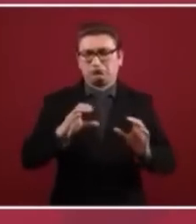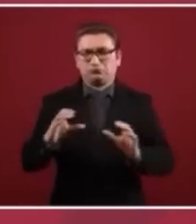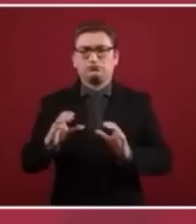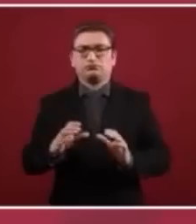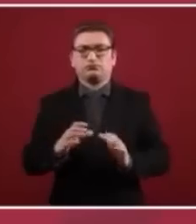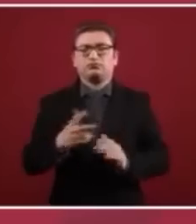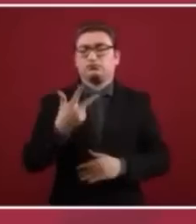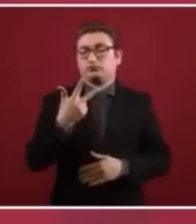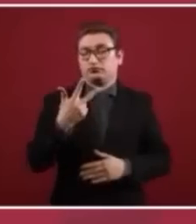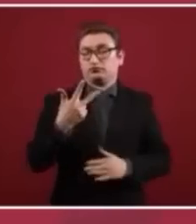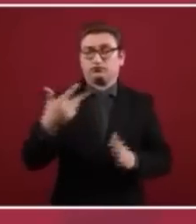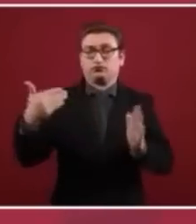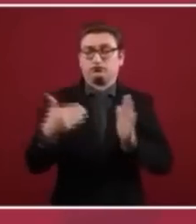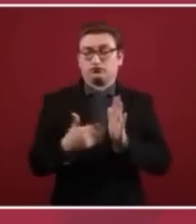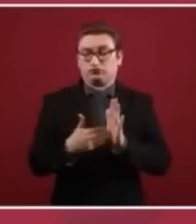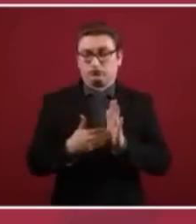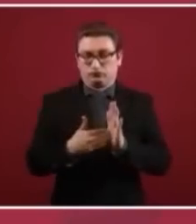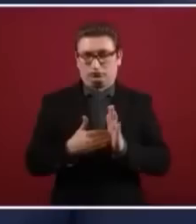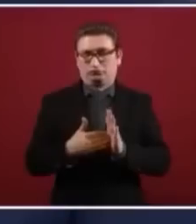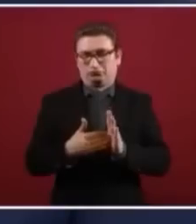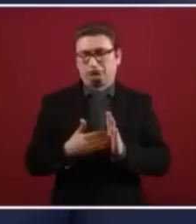8,000 elementos.